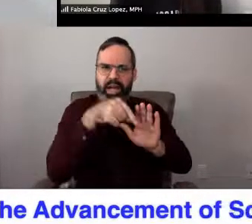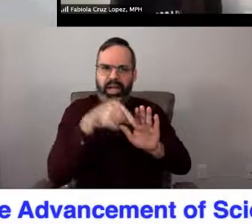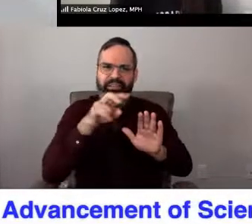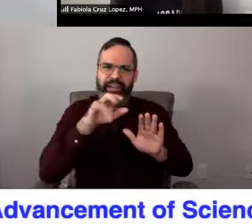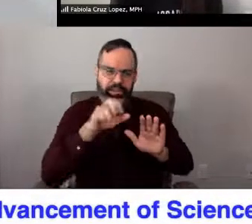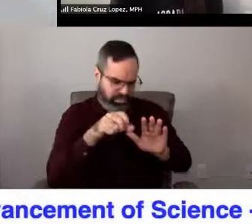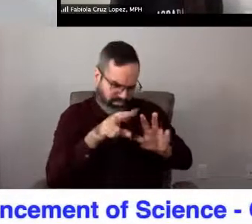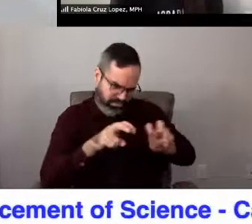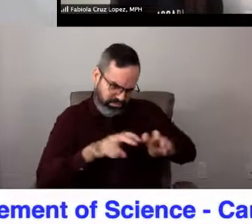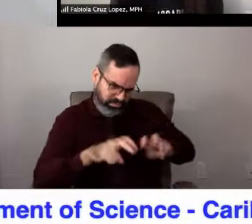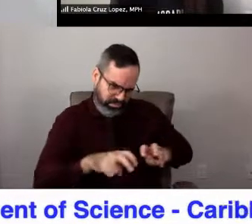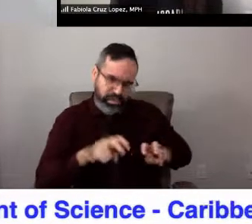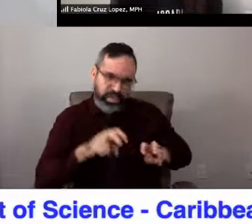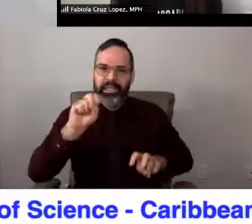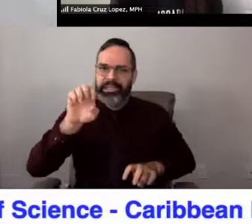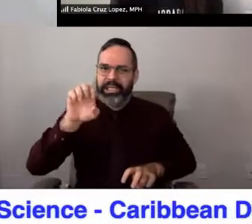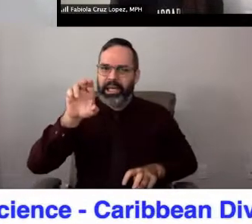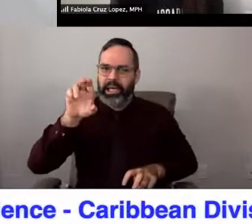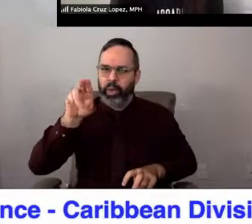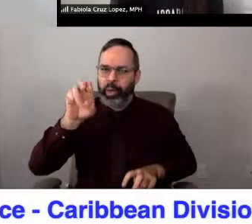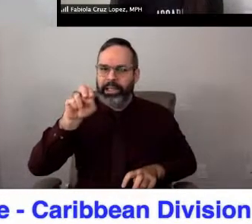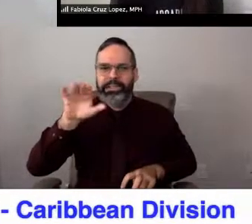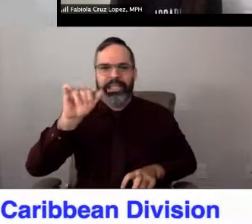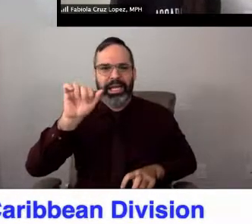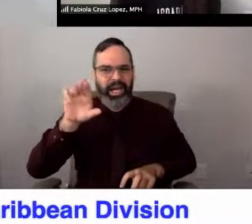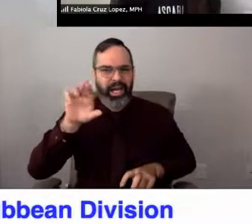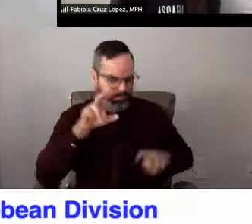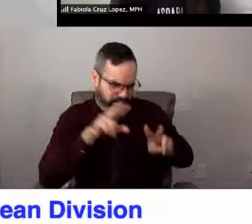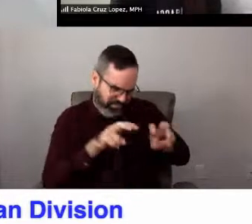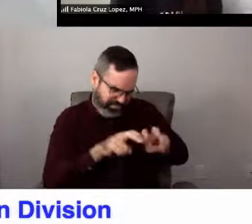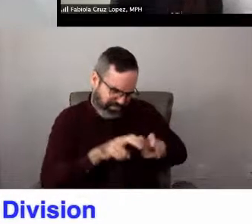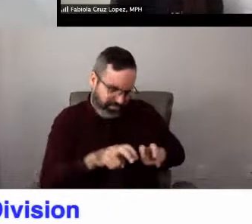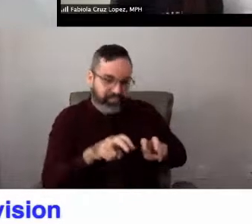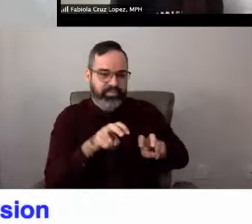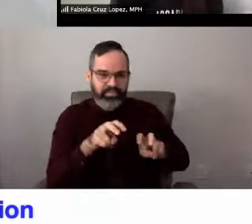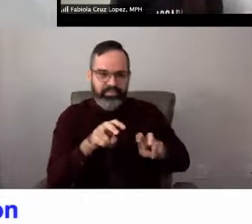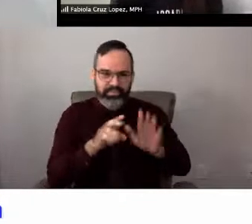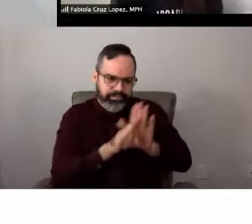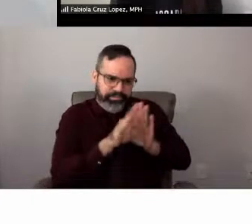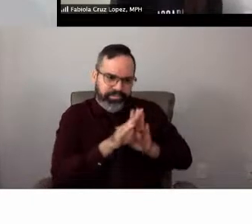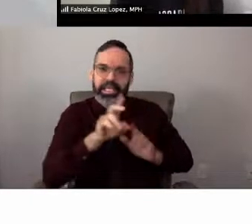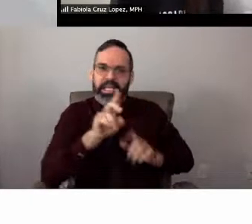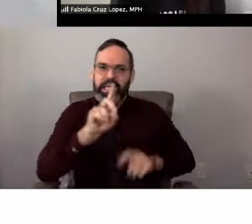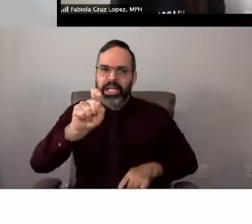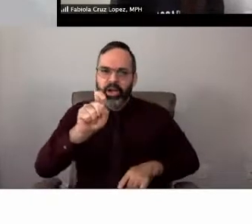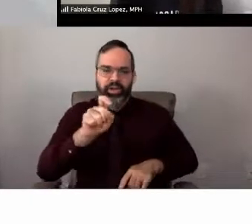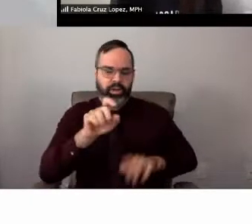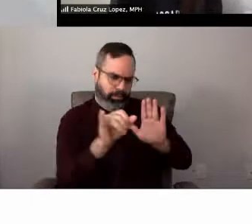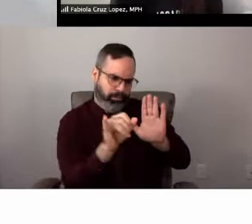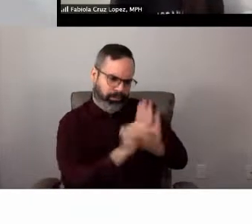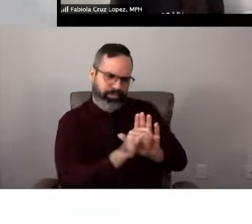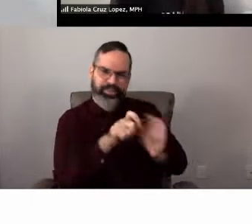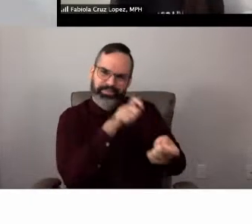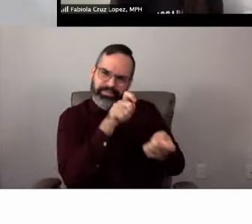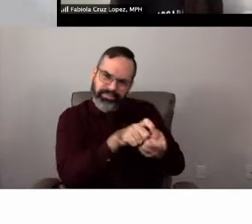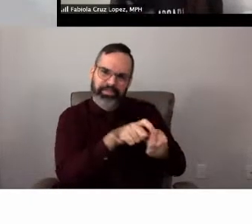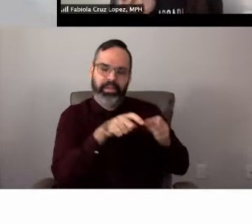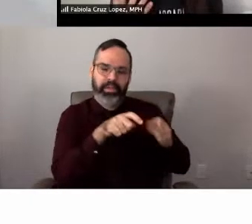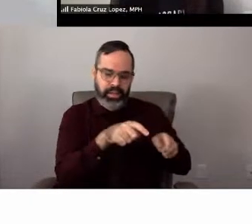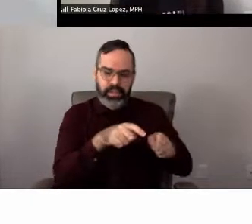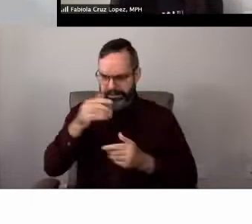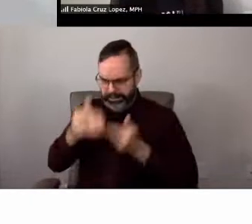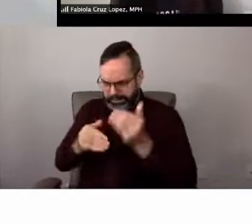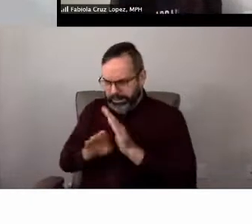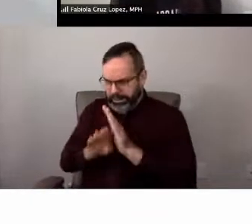pandemia, secuenciar en semanas, desarrollar diagnósticos, la carrera contra la vacuna,